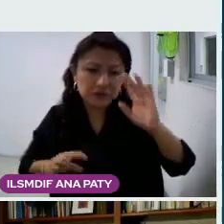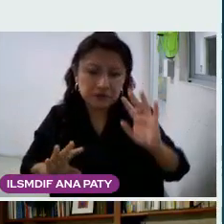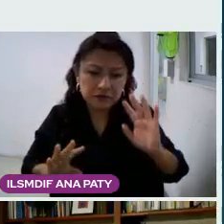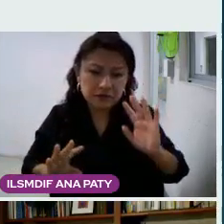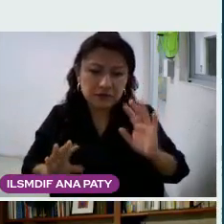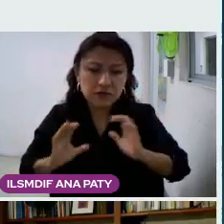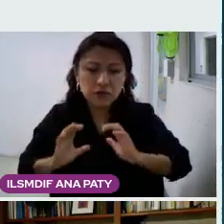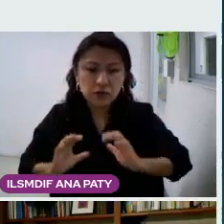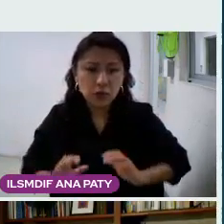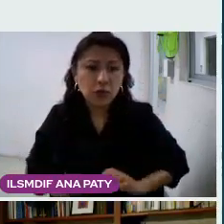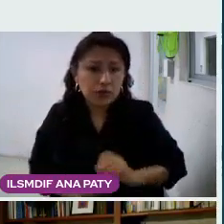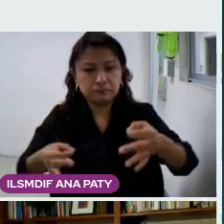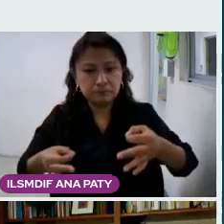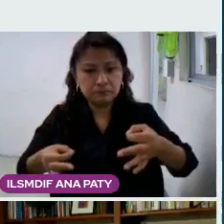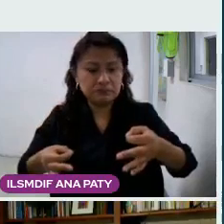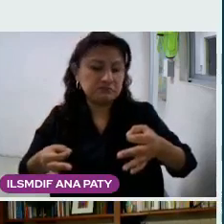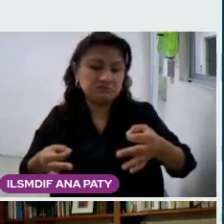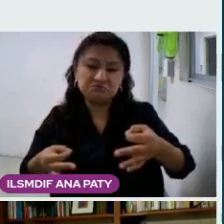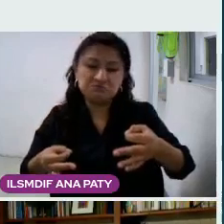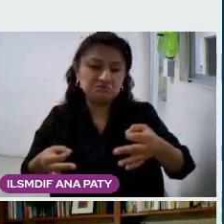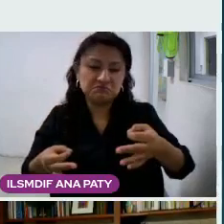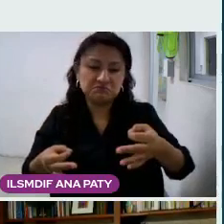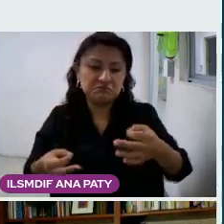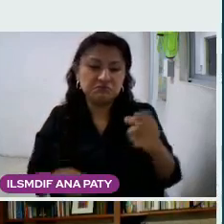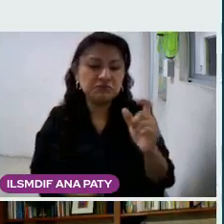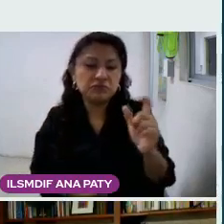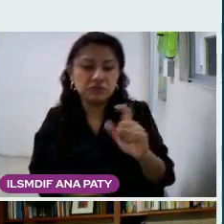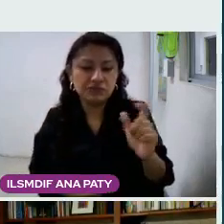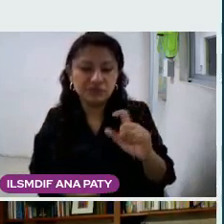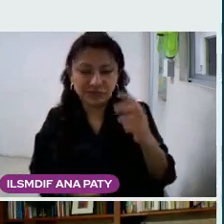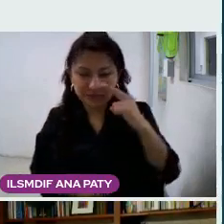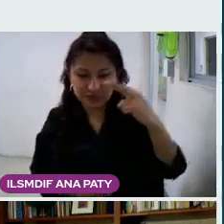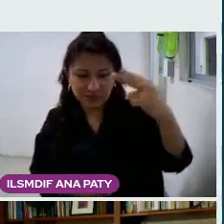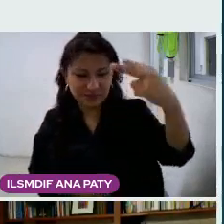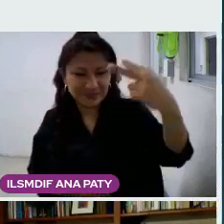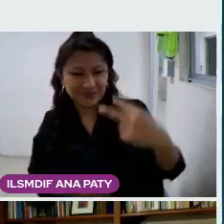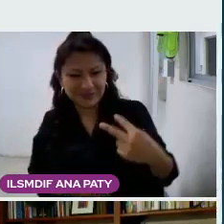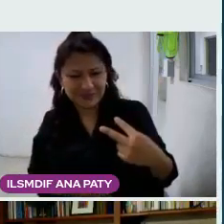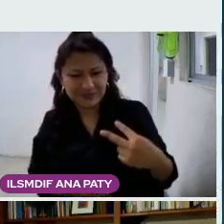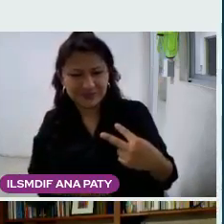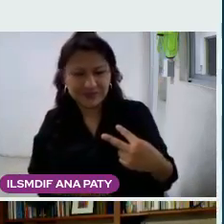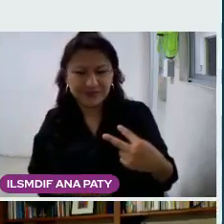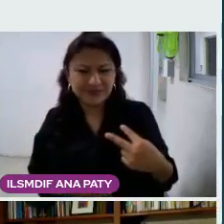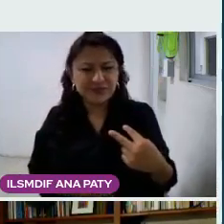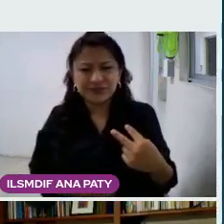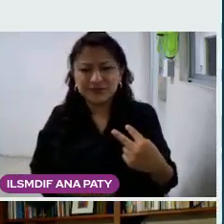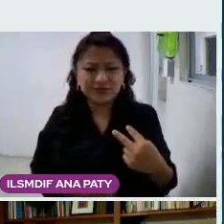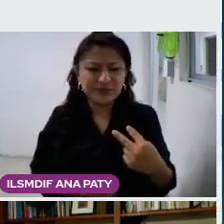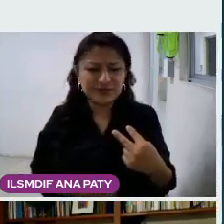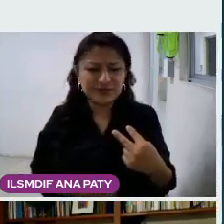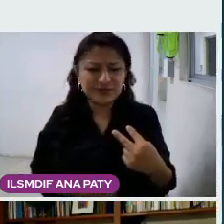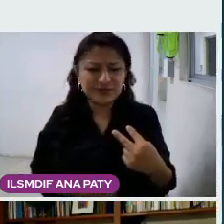anorexia nerviosa o con bulimia. Empezaré por la anorexia nerviosa. Es una restricción en la